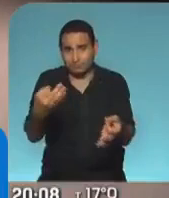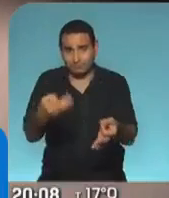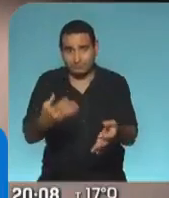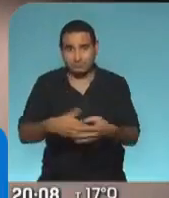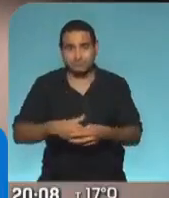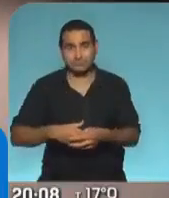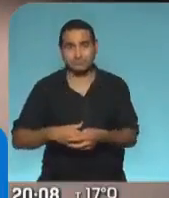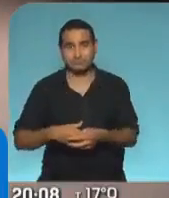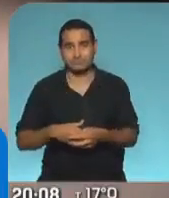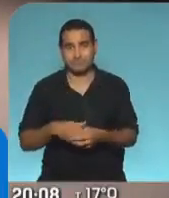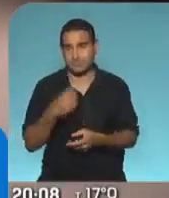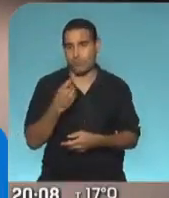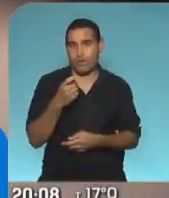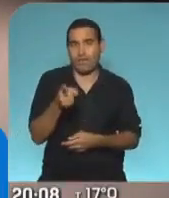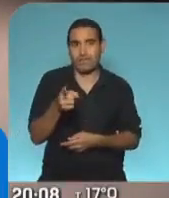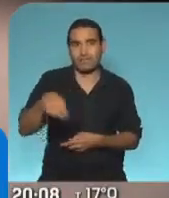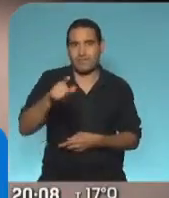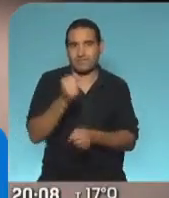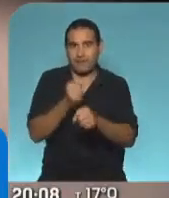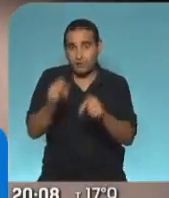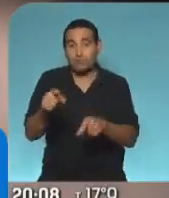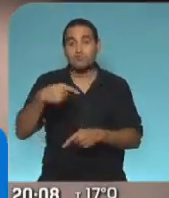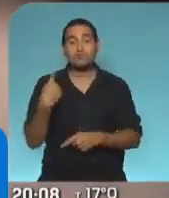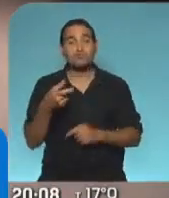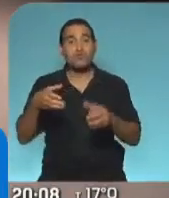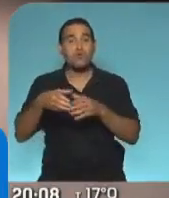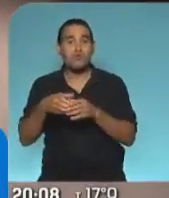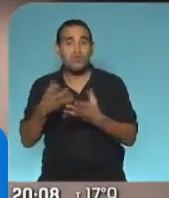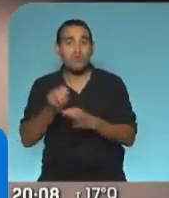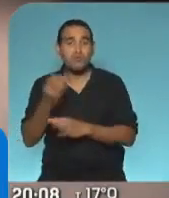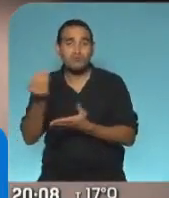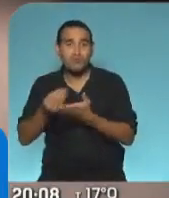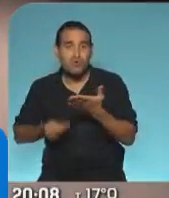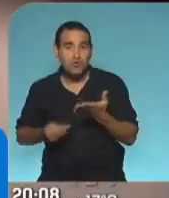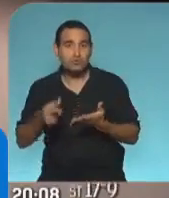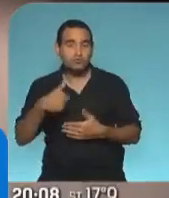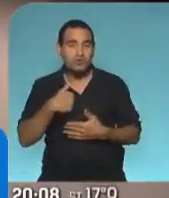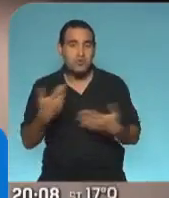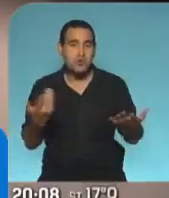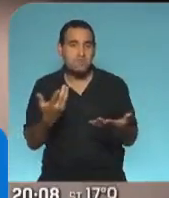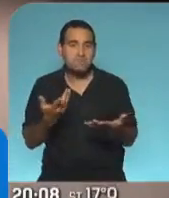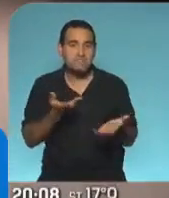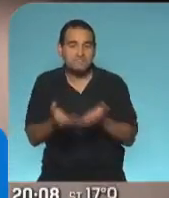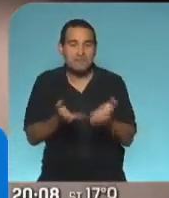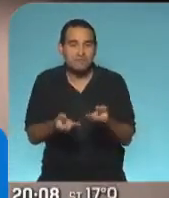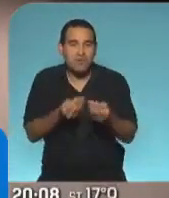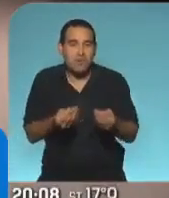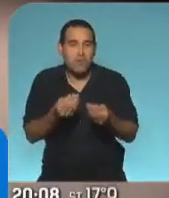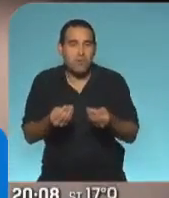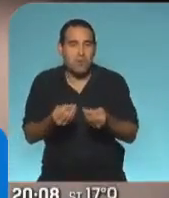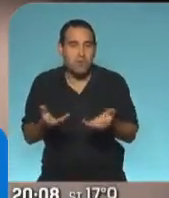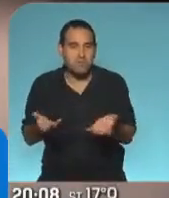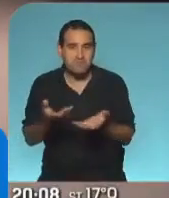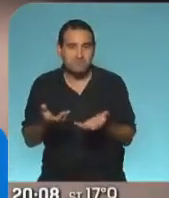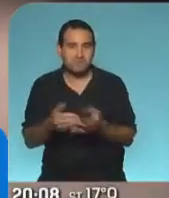está patente, ¿no? Y nosotros raramente en nuestros tableros, qué sé yo, servimos para algo.